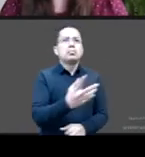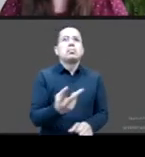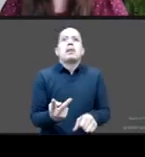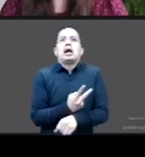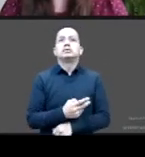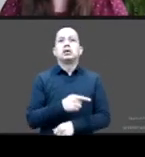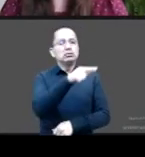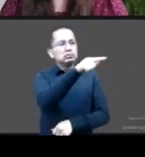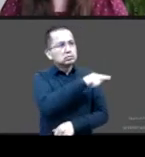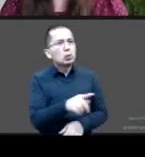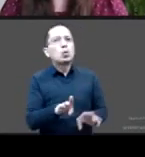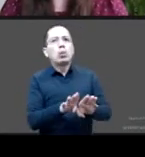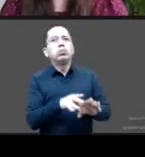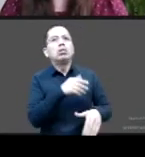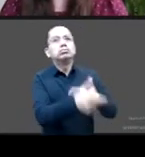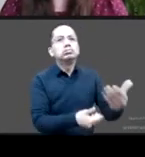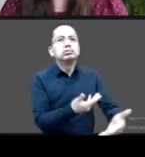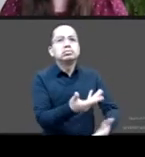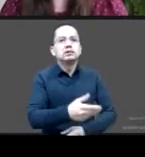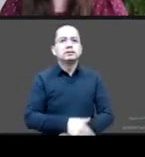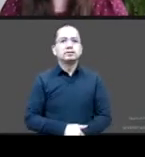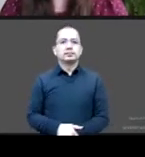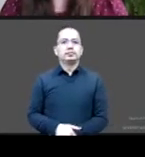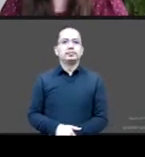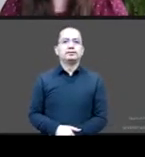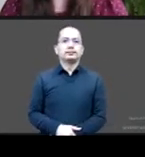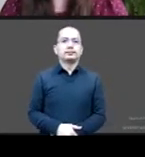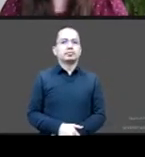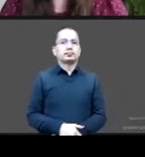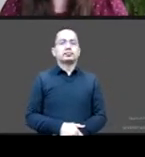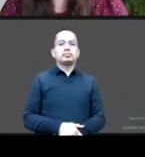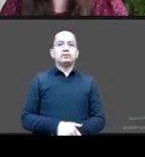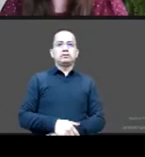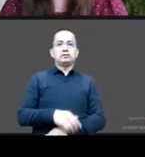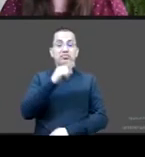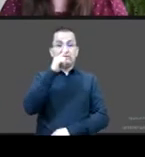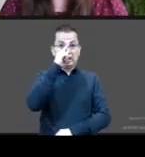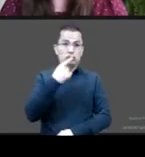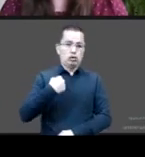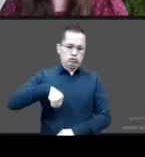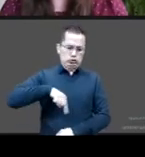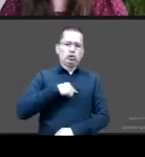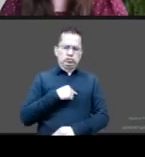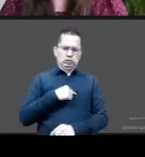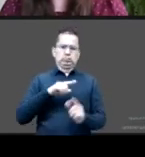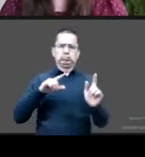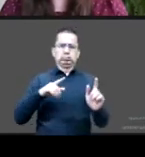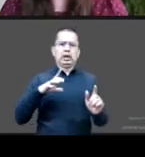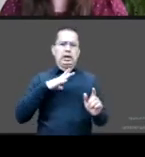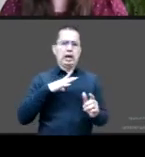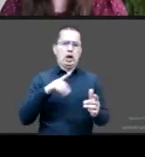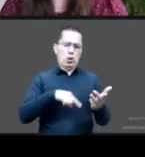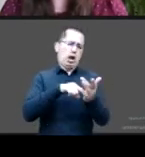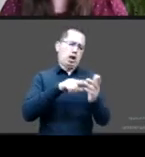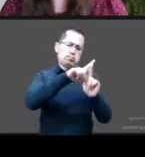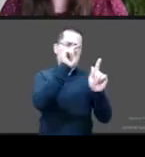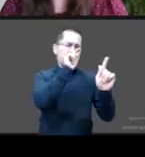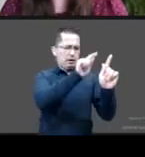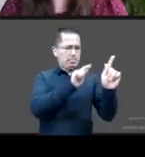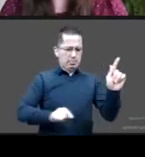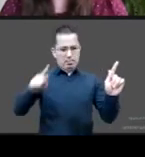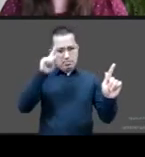y resulta que nosotros en los espacios que tenemos como esta es nuestra población objetivo